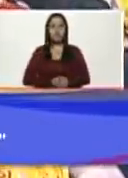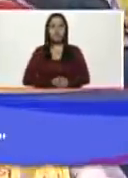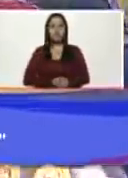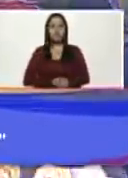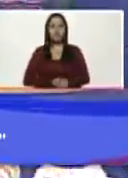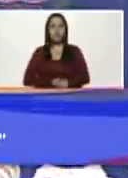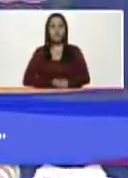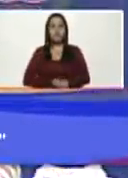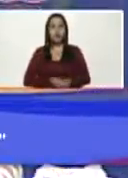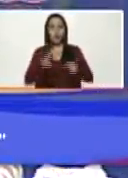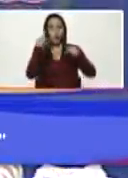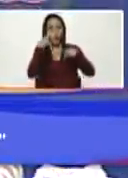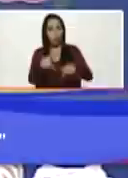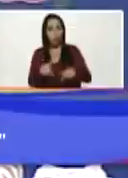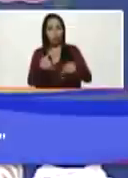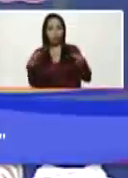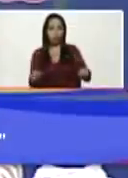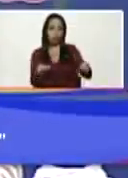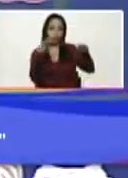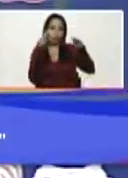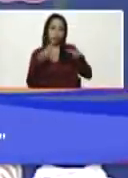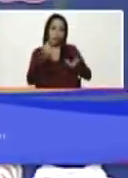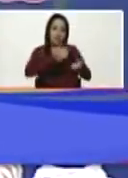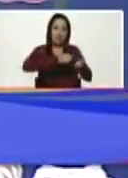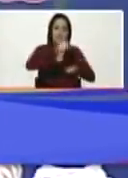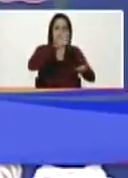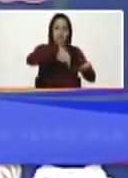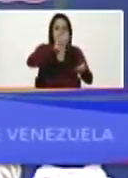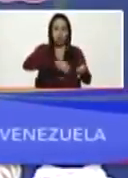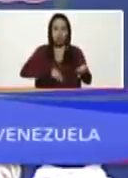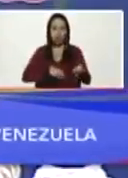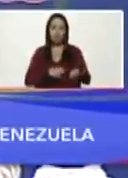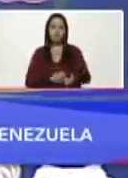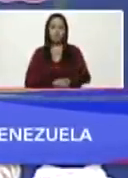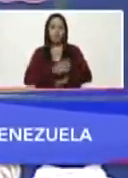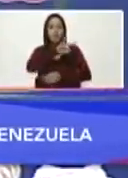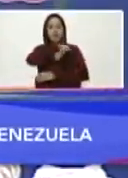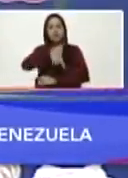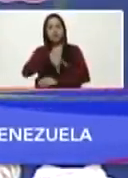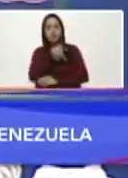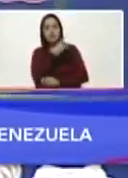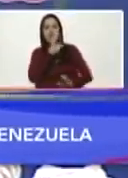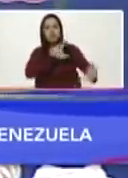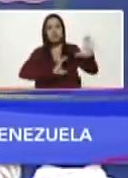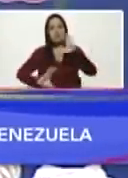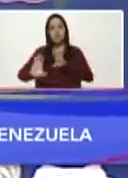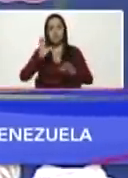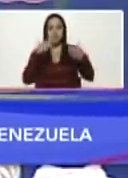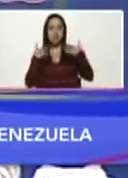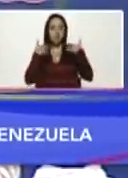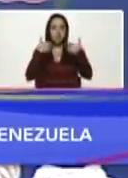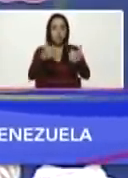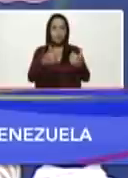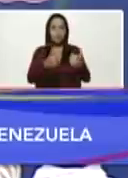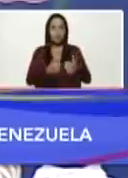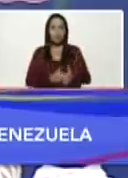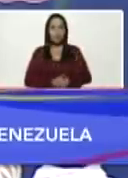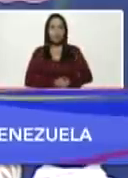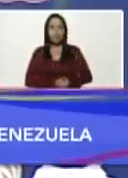que hoy reciben su título de la Universidad de las Ciencias de la Salud.